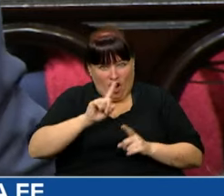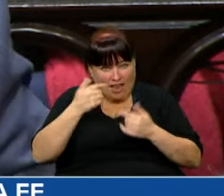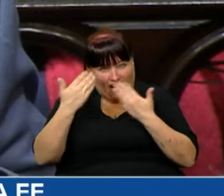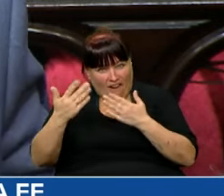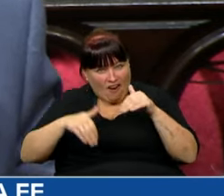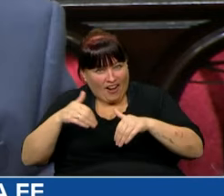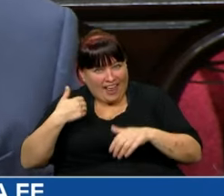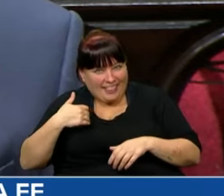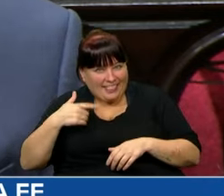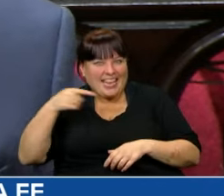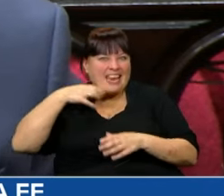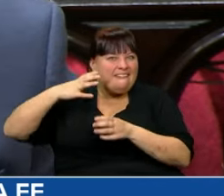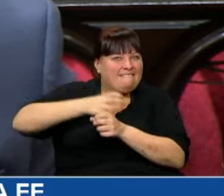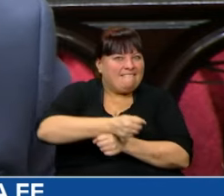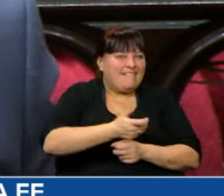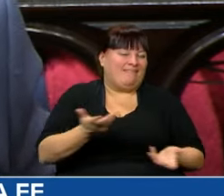electoral.